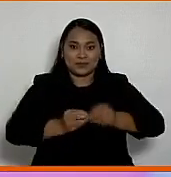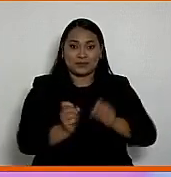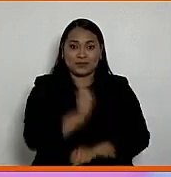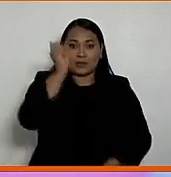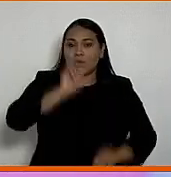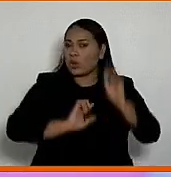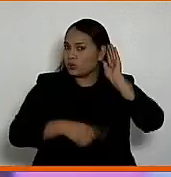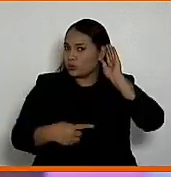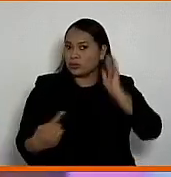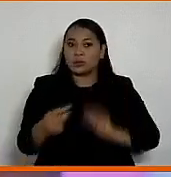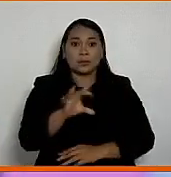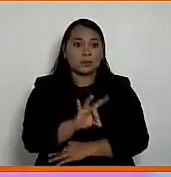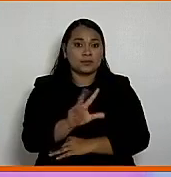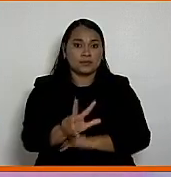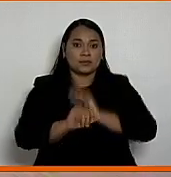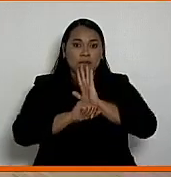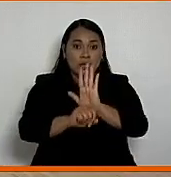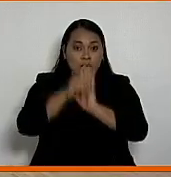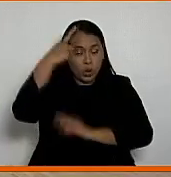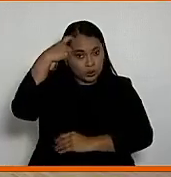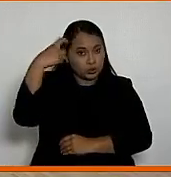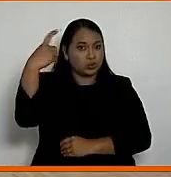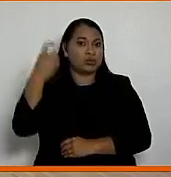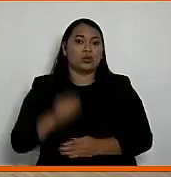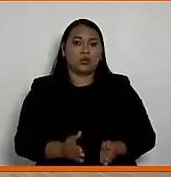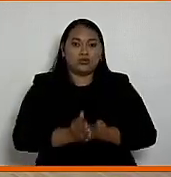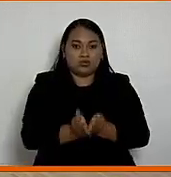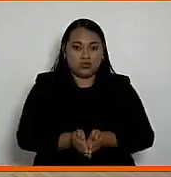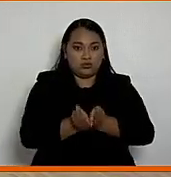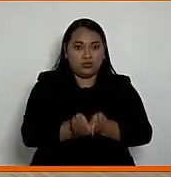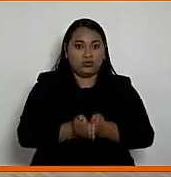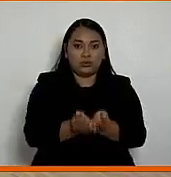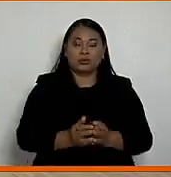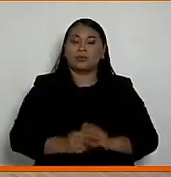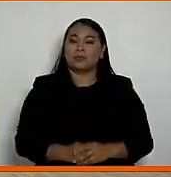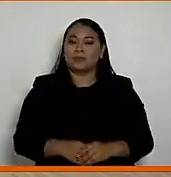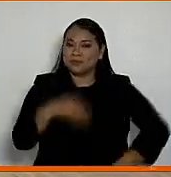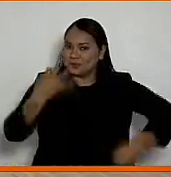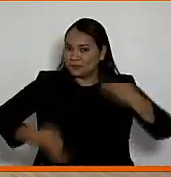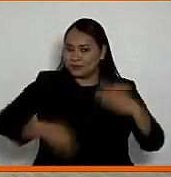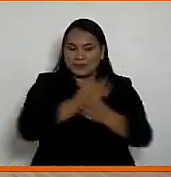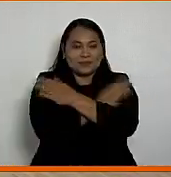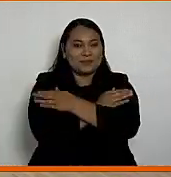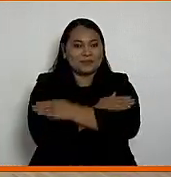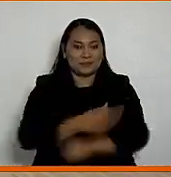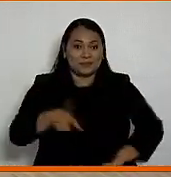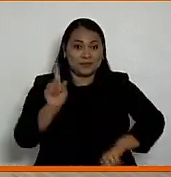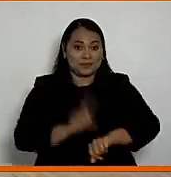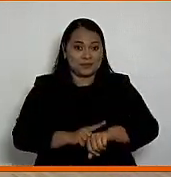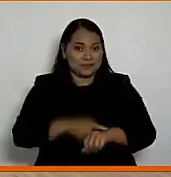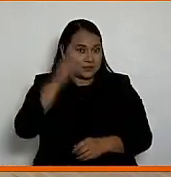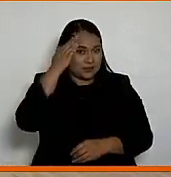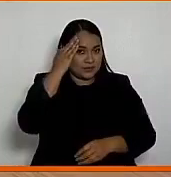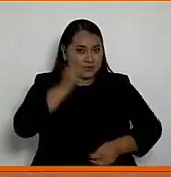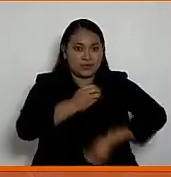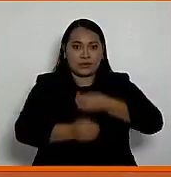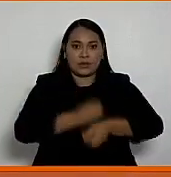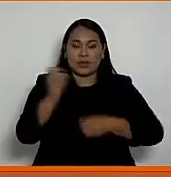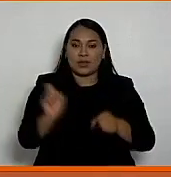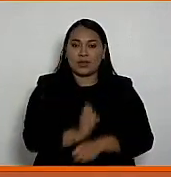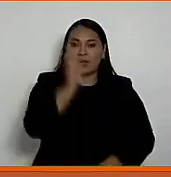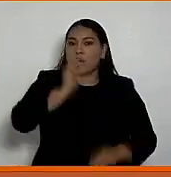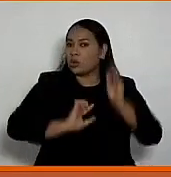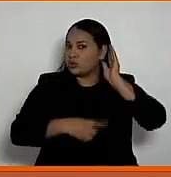favorecido, 83, con su símbolo de sueños, bote. Muchas felicidades. Es momento de conocer la esfera ganadora de Multi X para esta